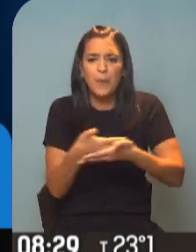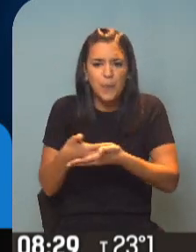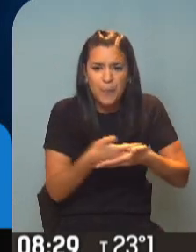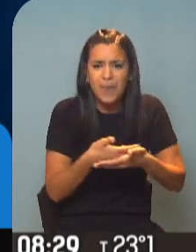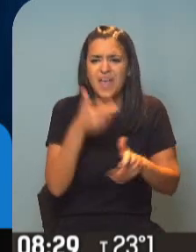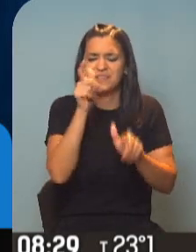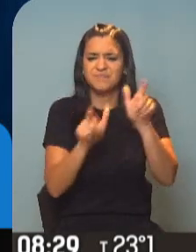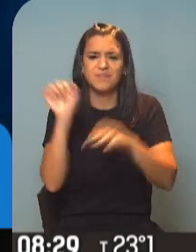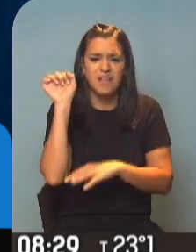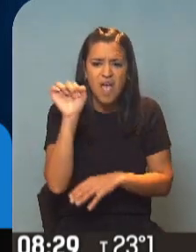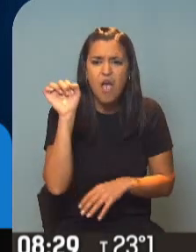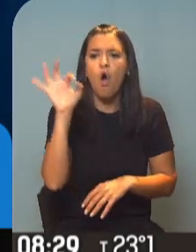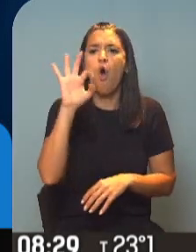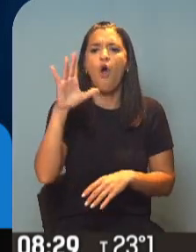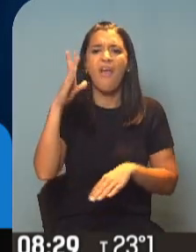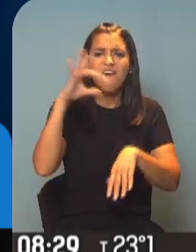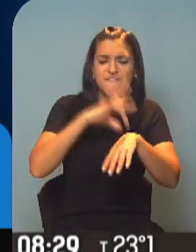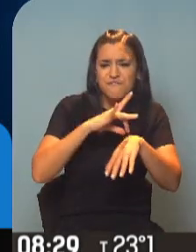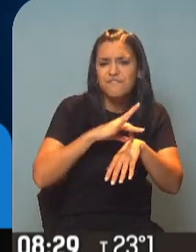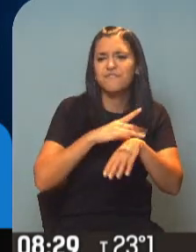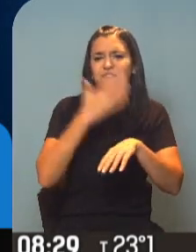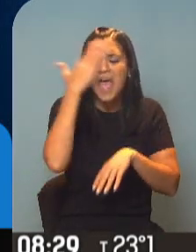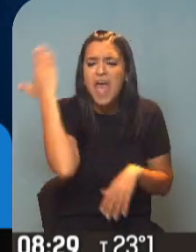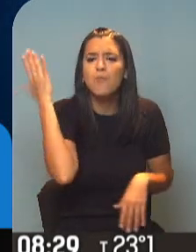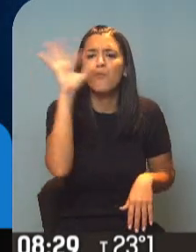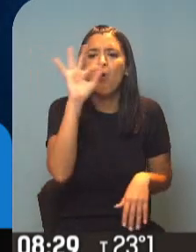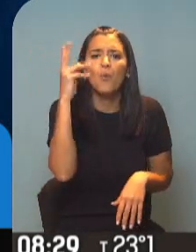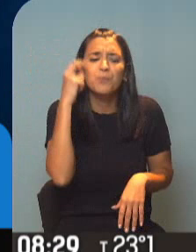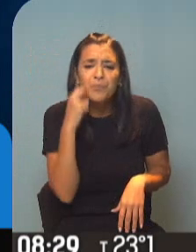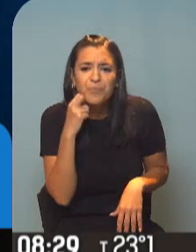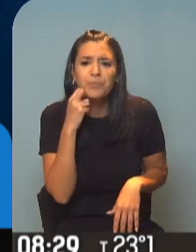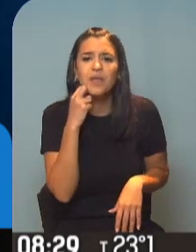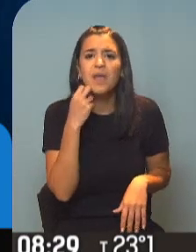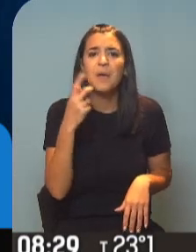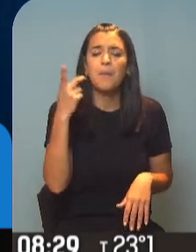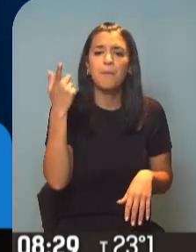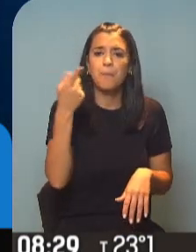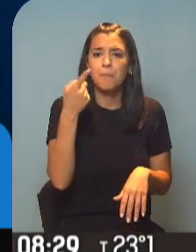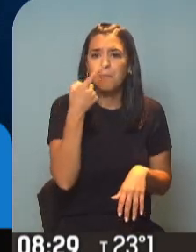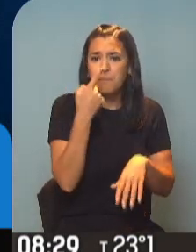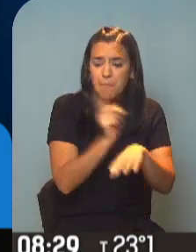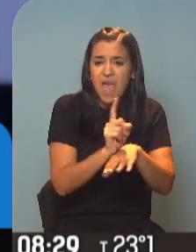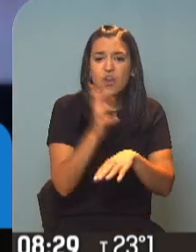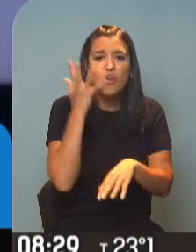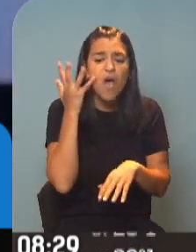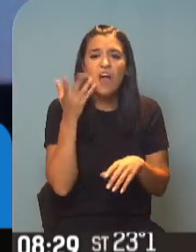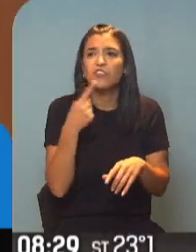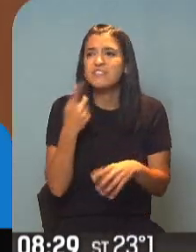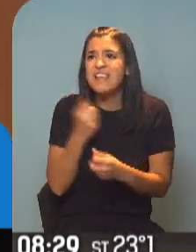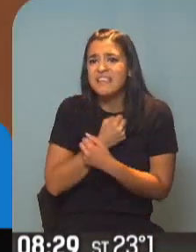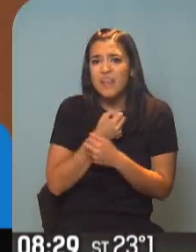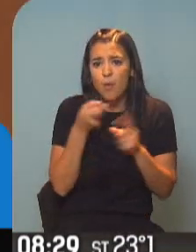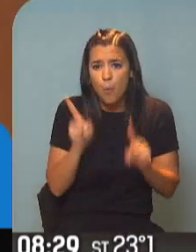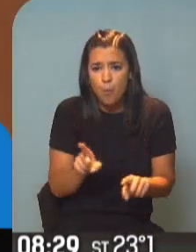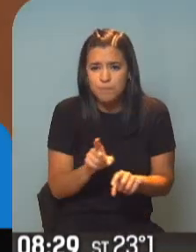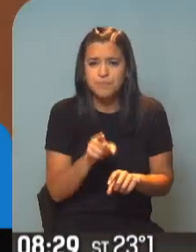autistas a los enfermos a los ancianos y a los perros y los gatos dice que texto quiero